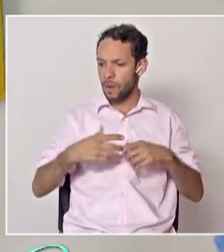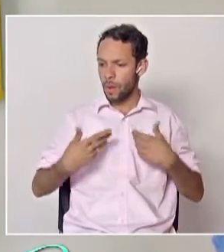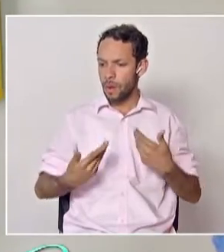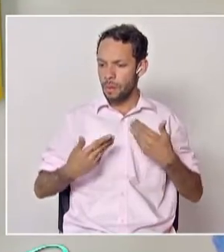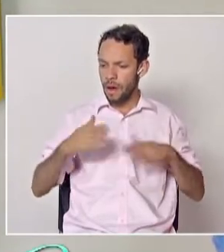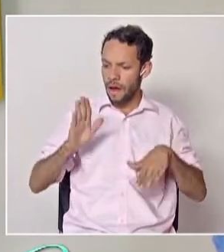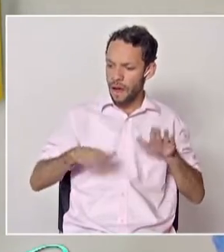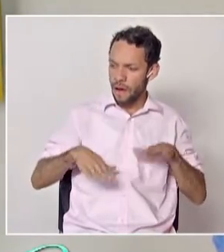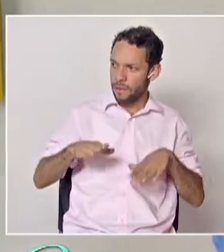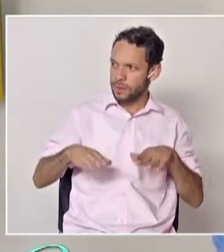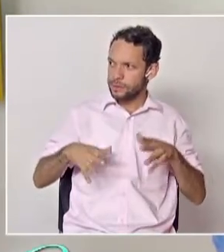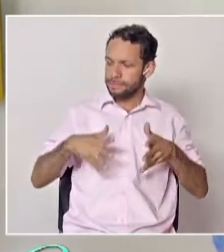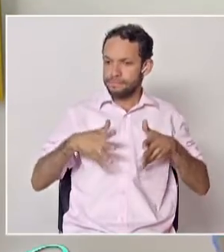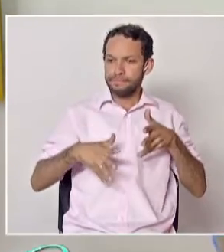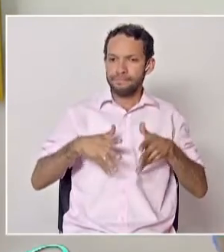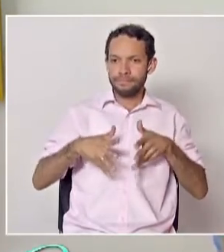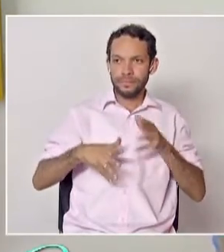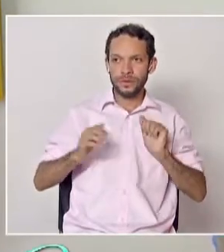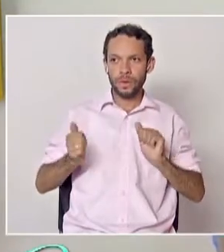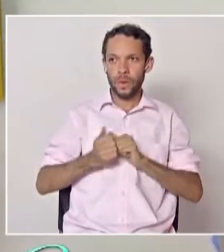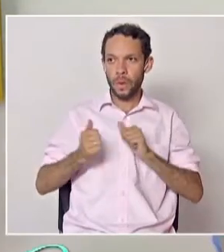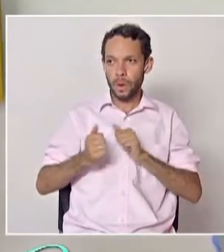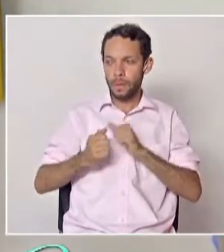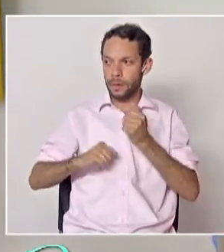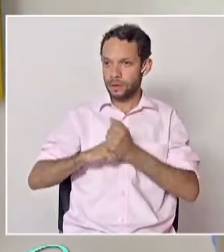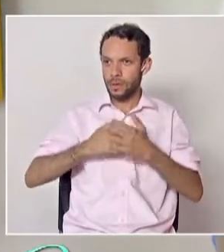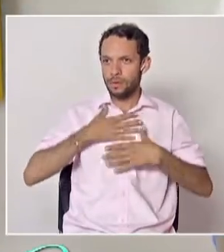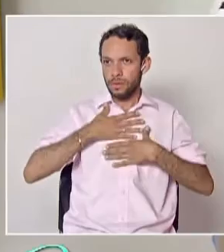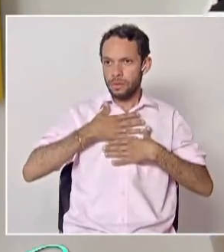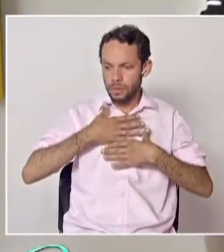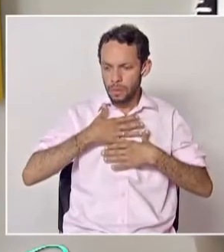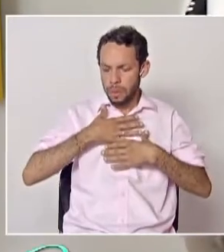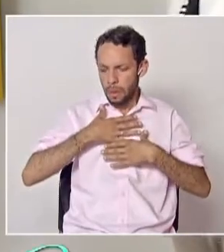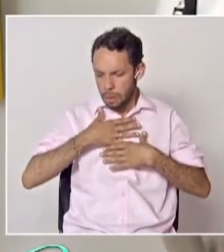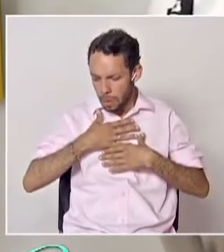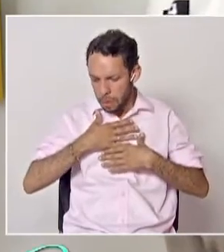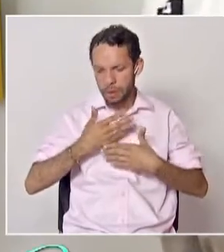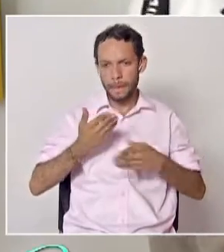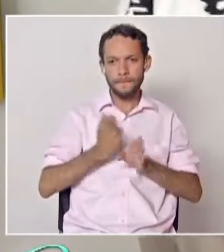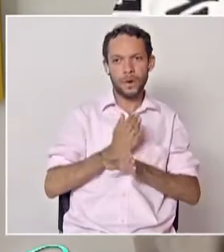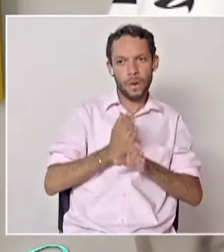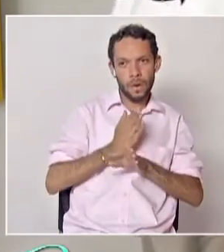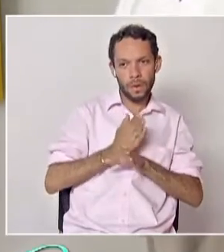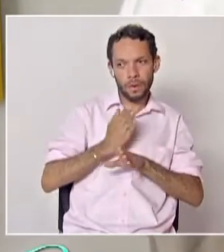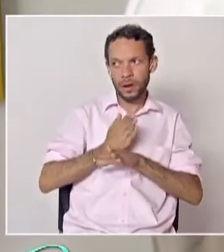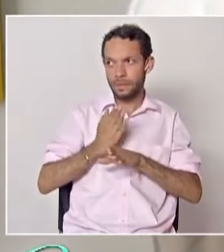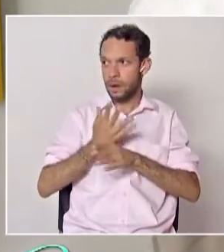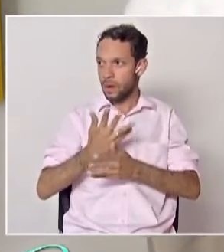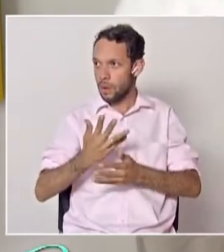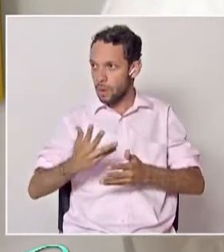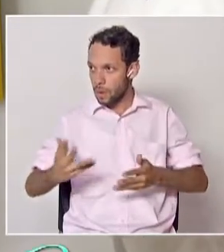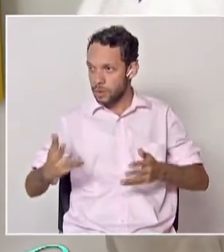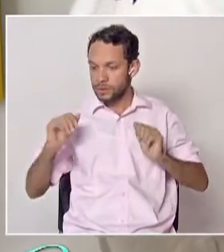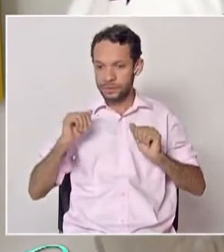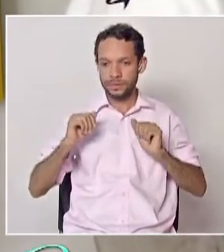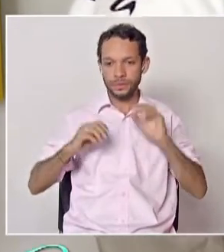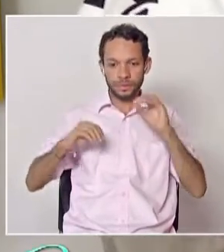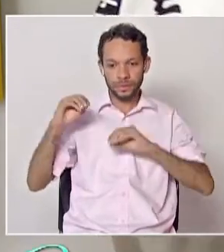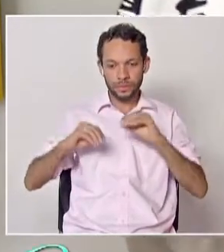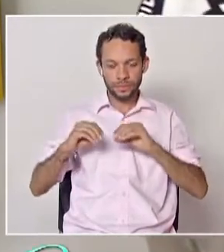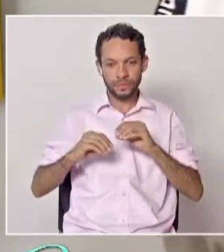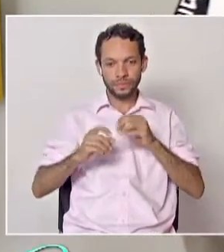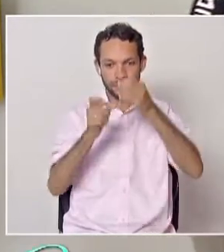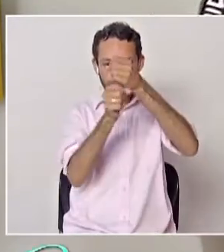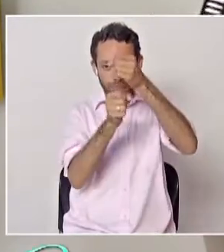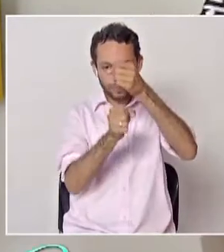que tienen escoliosis, lordosis, cifosis, todos esos diagnósticos de postura de la